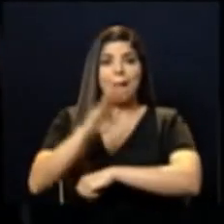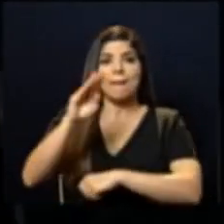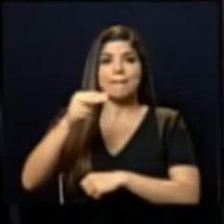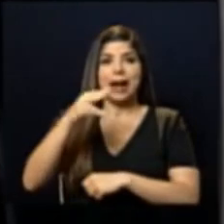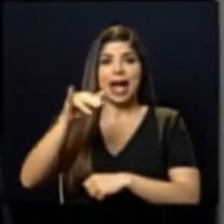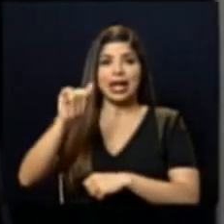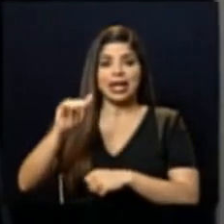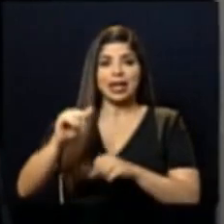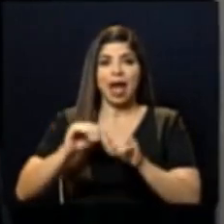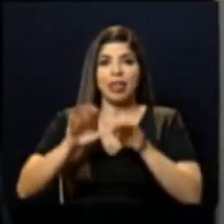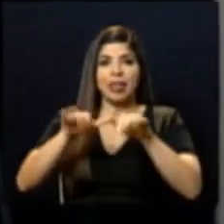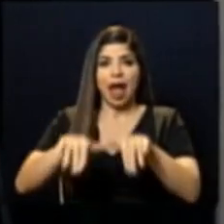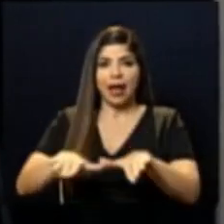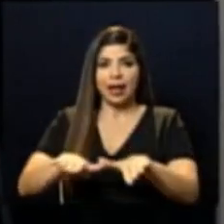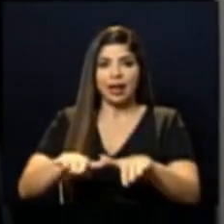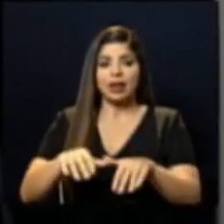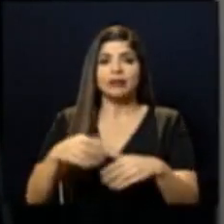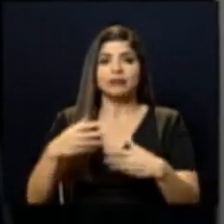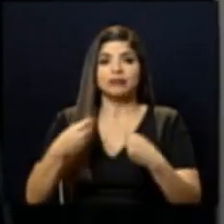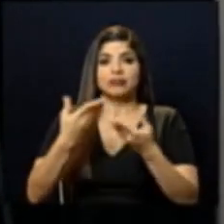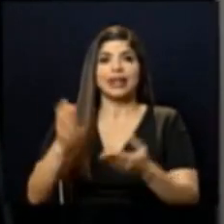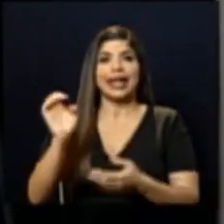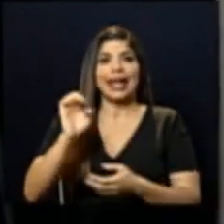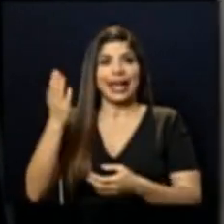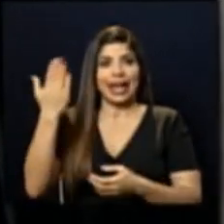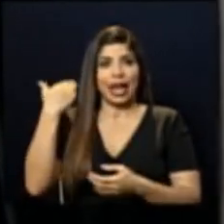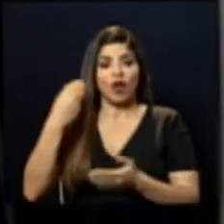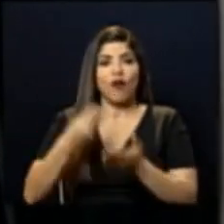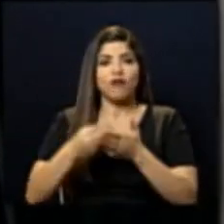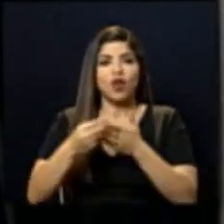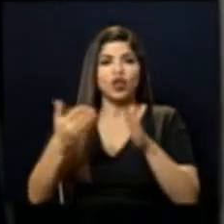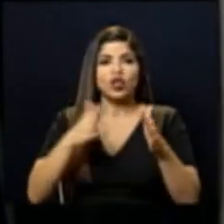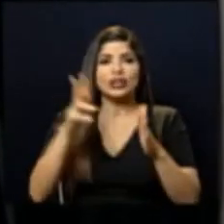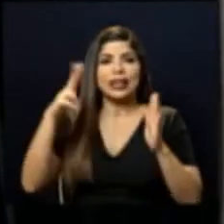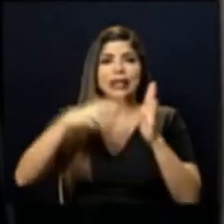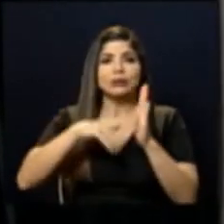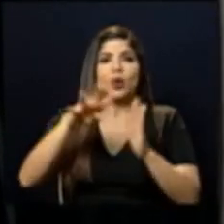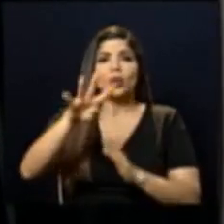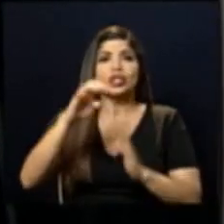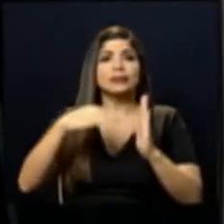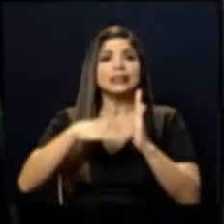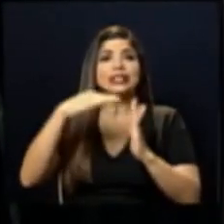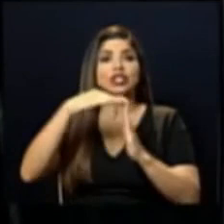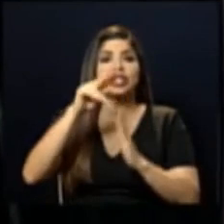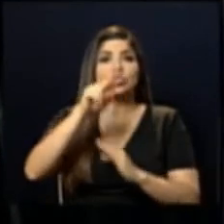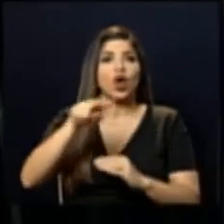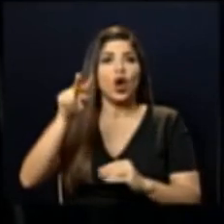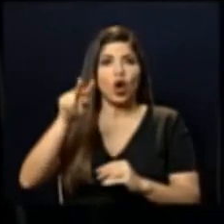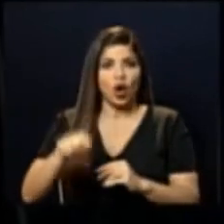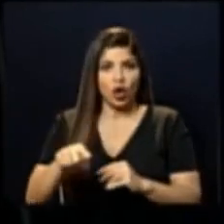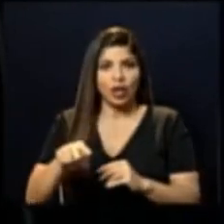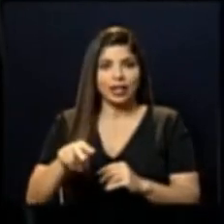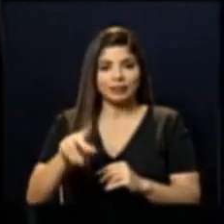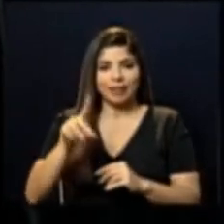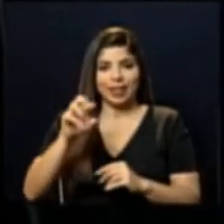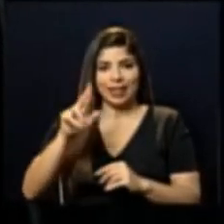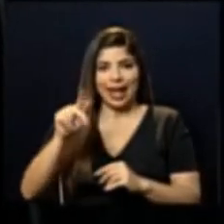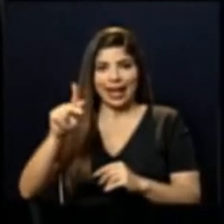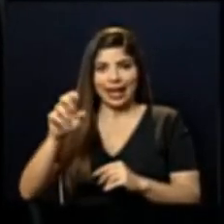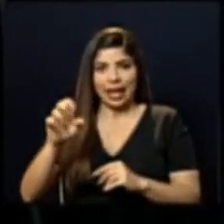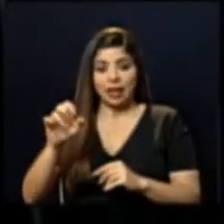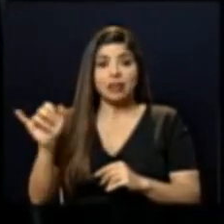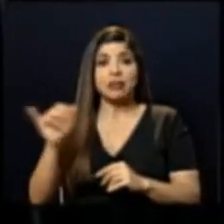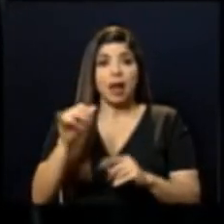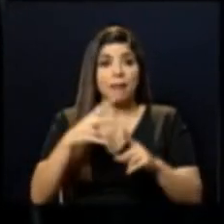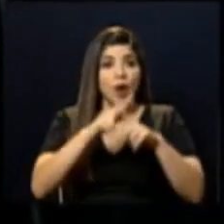Draque, que se entregó en enero con una inversión cercana a los 3.400 millones de colones, así como